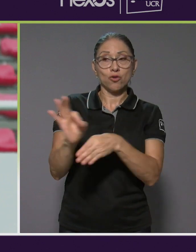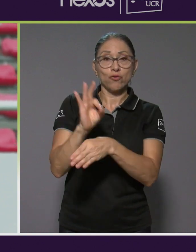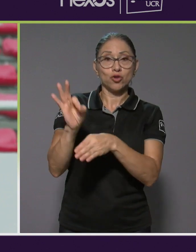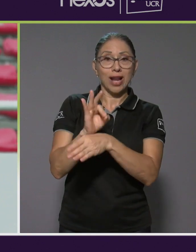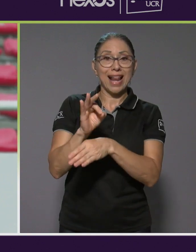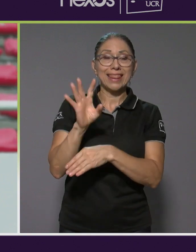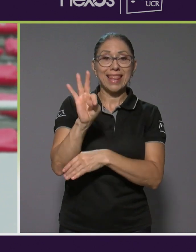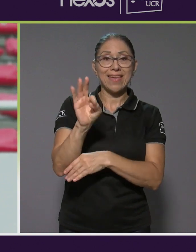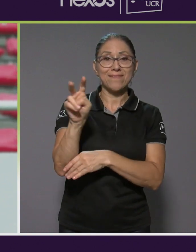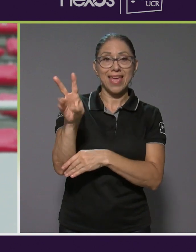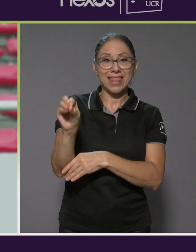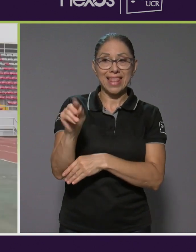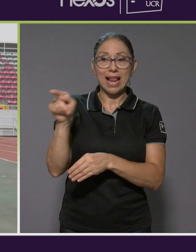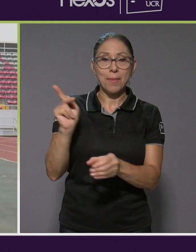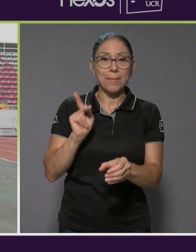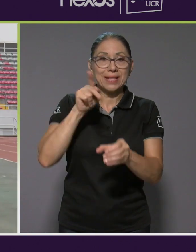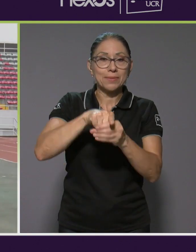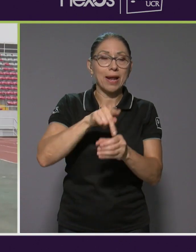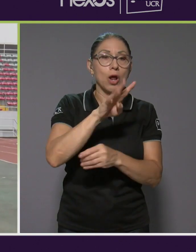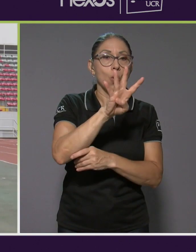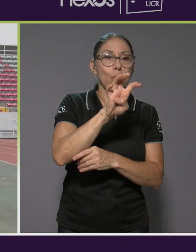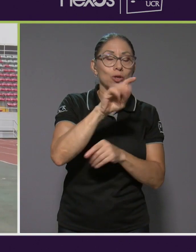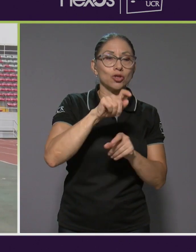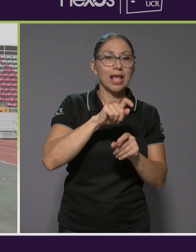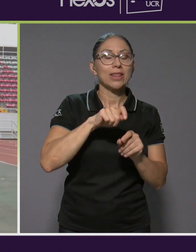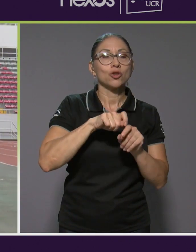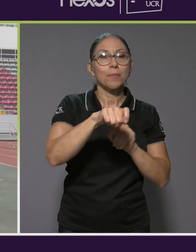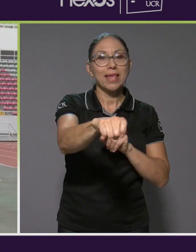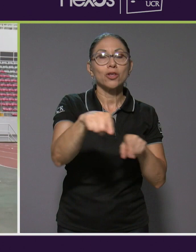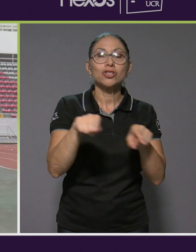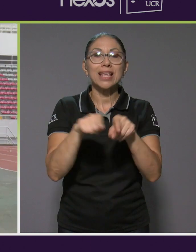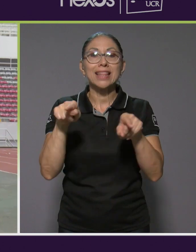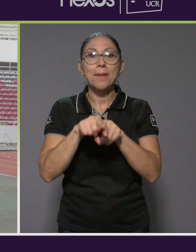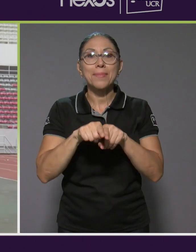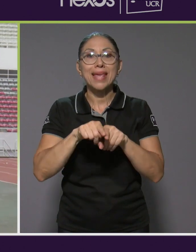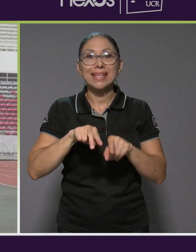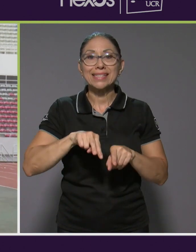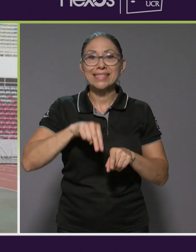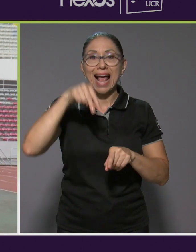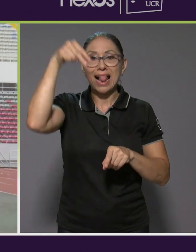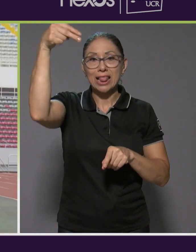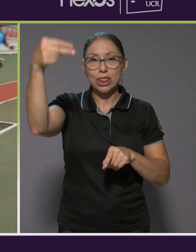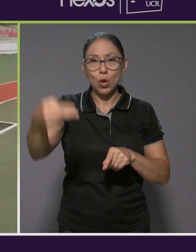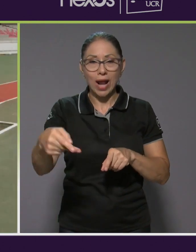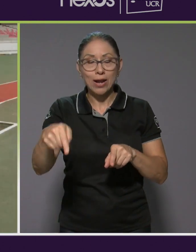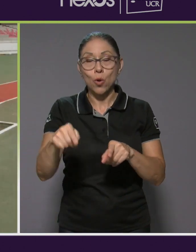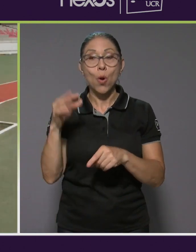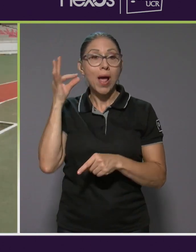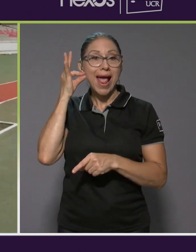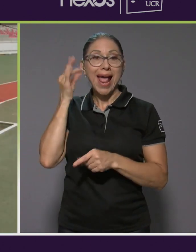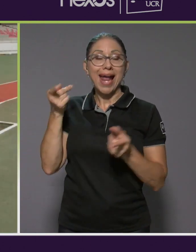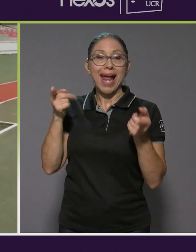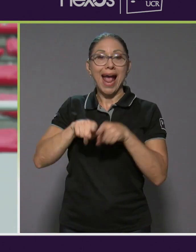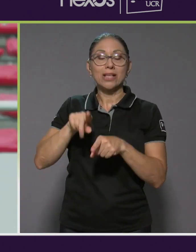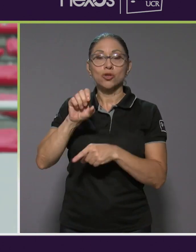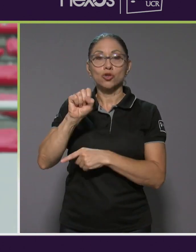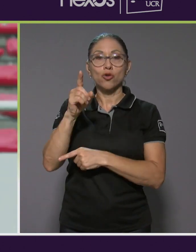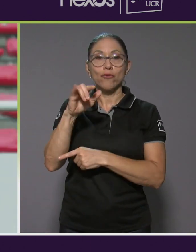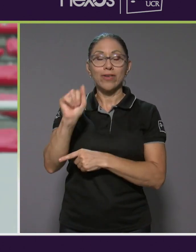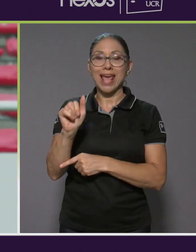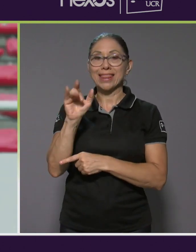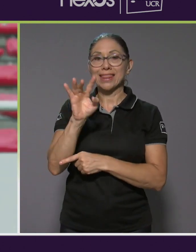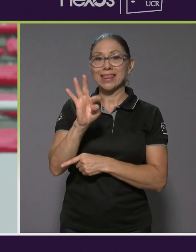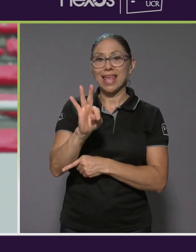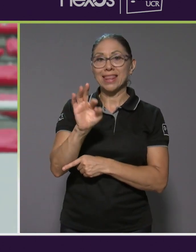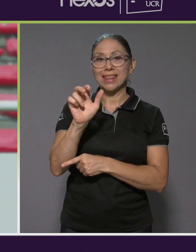participar en 400 metros y en salto largo. En el caso de Sofía, clasificación T38 va a